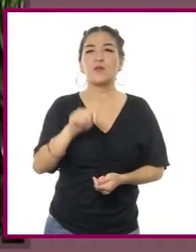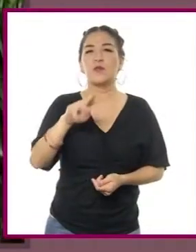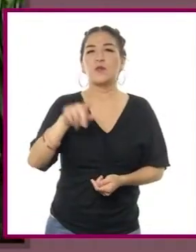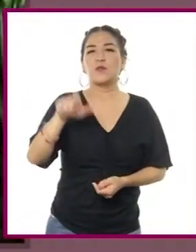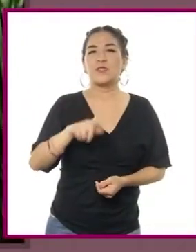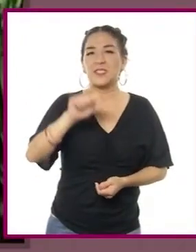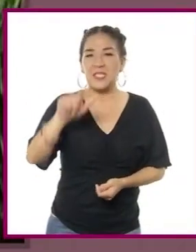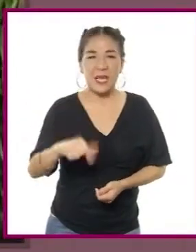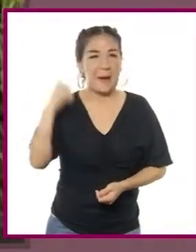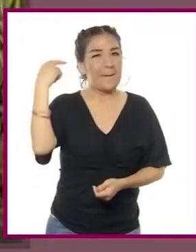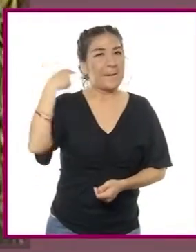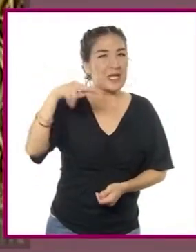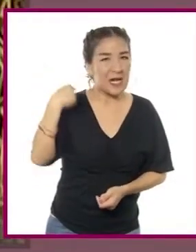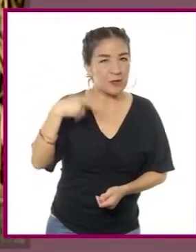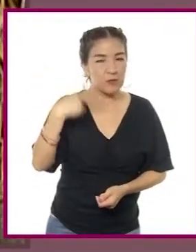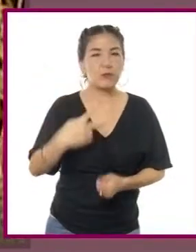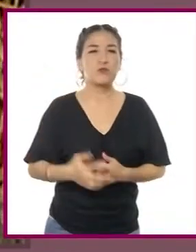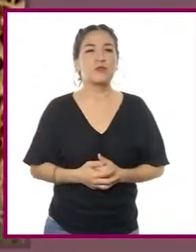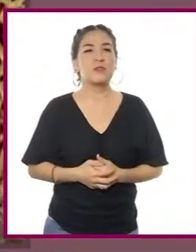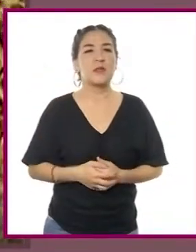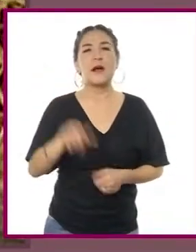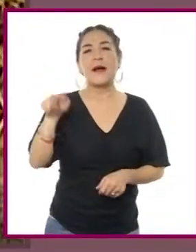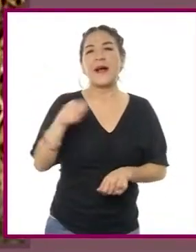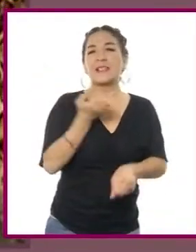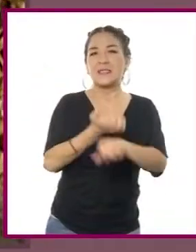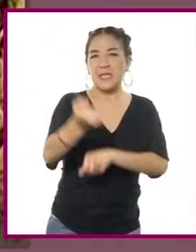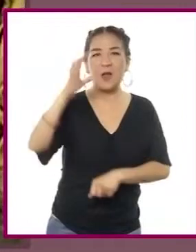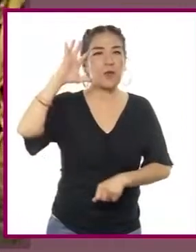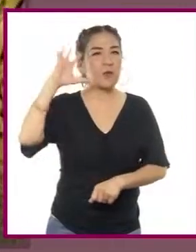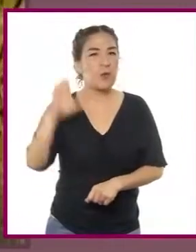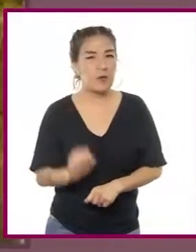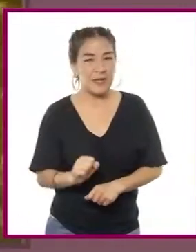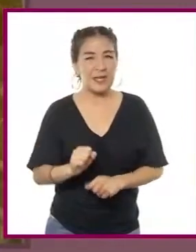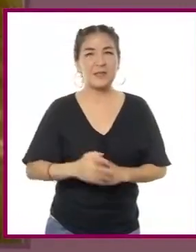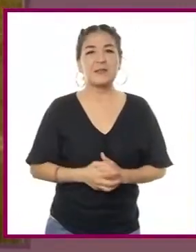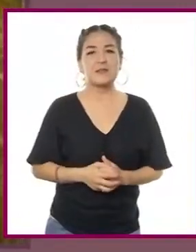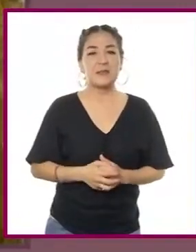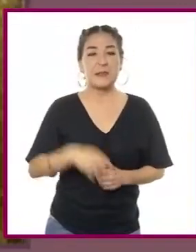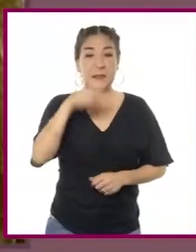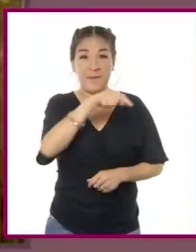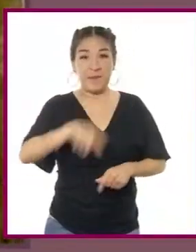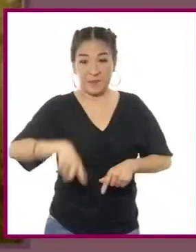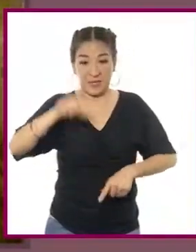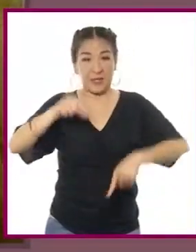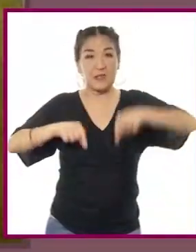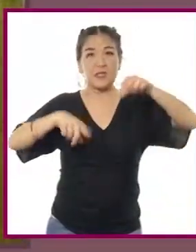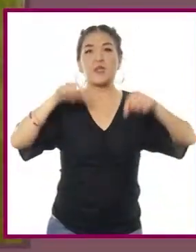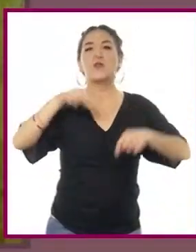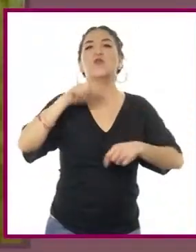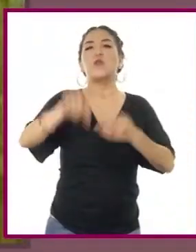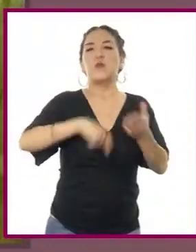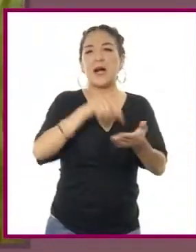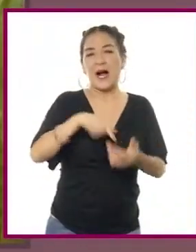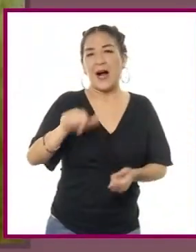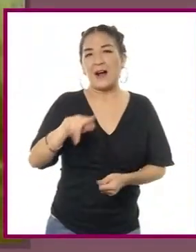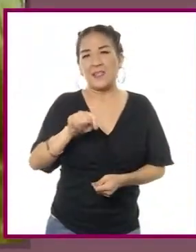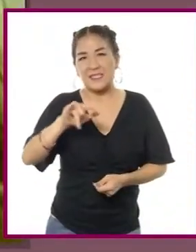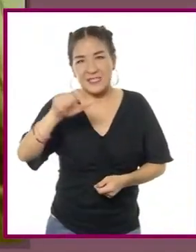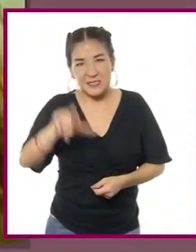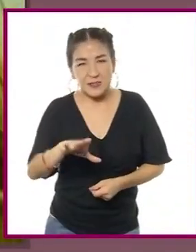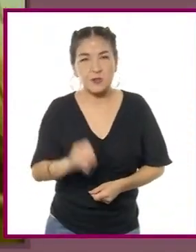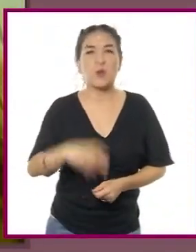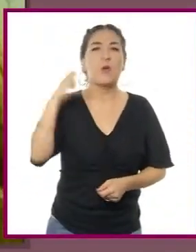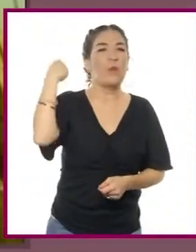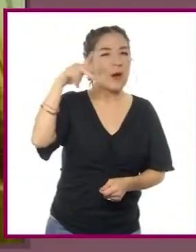Veracruz, en lo que es hoy el estado de Morelos. Y el trigo hacia el Bajío, en Atlisco, por Puebla, en muchos